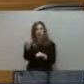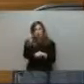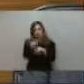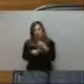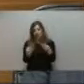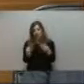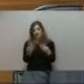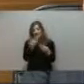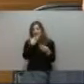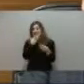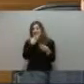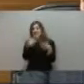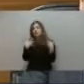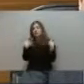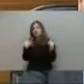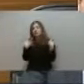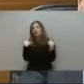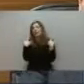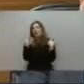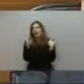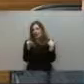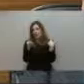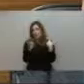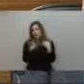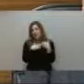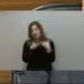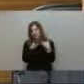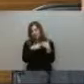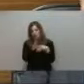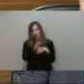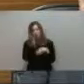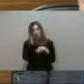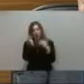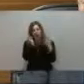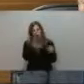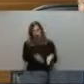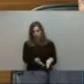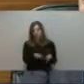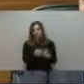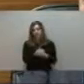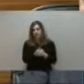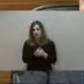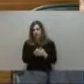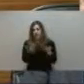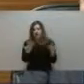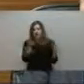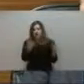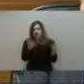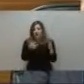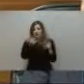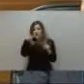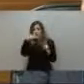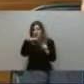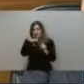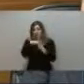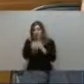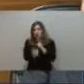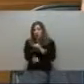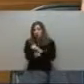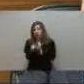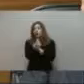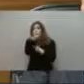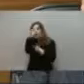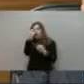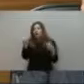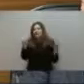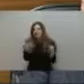un mínimo de responsabilidad, señora consejera, es partir de la situación del puerto de Candás, pero